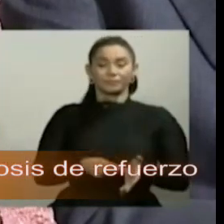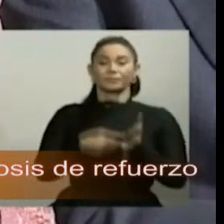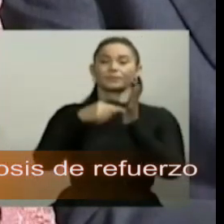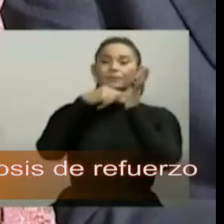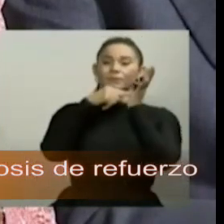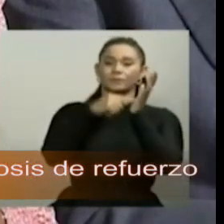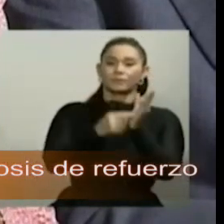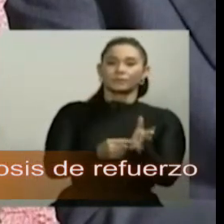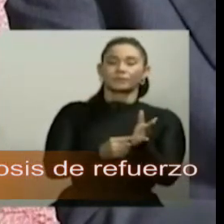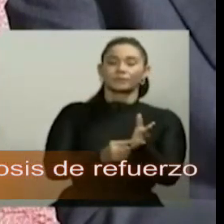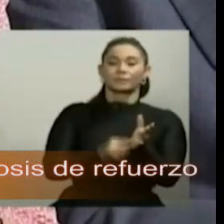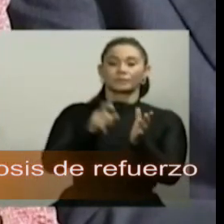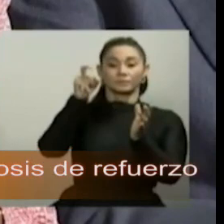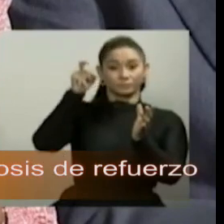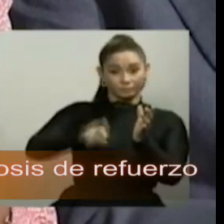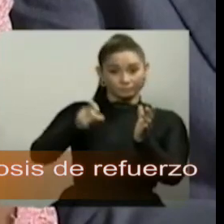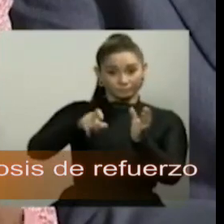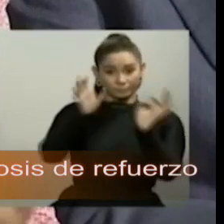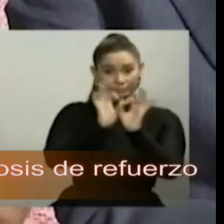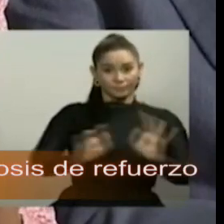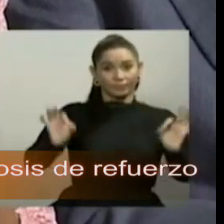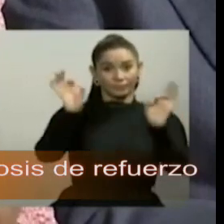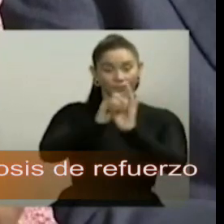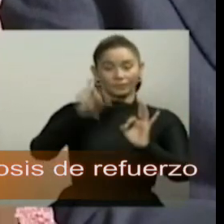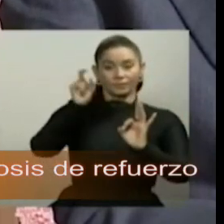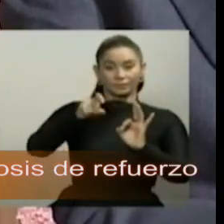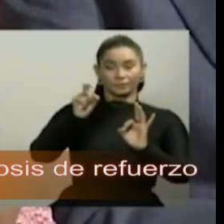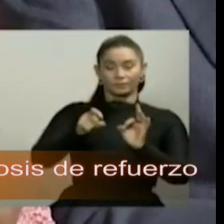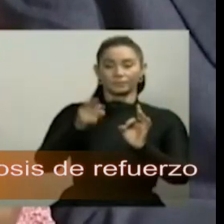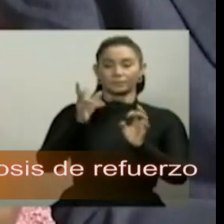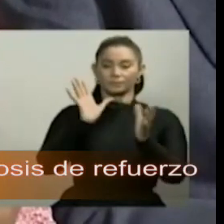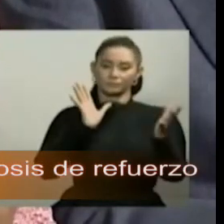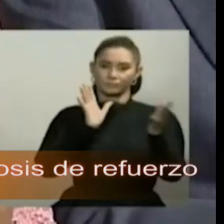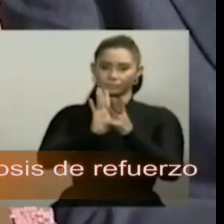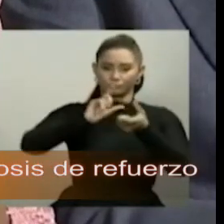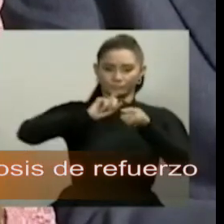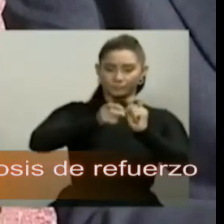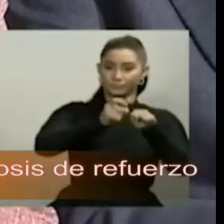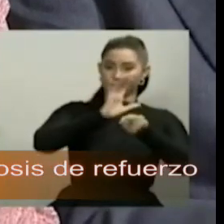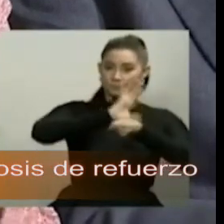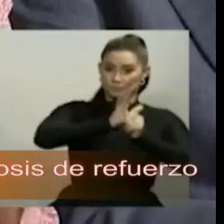demostrado que es necesario ante las nuevas variables del coronavirus